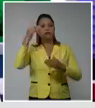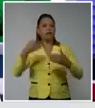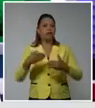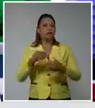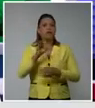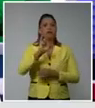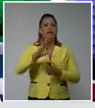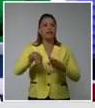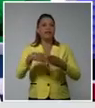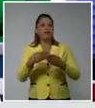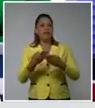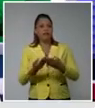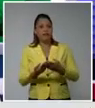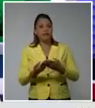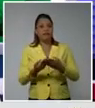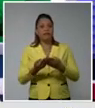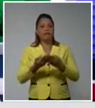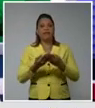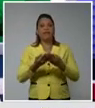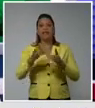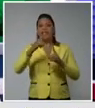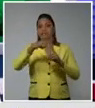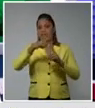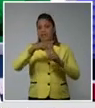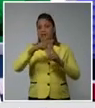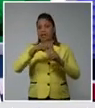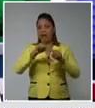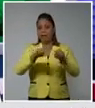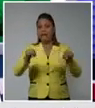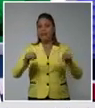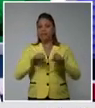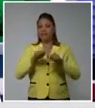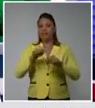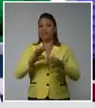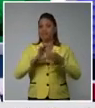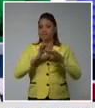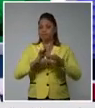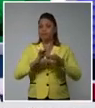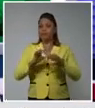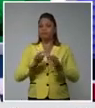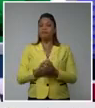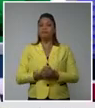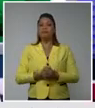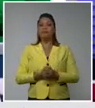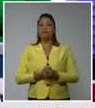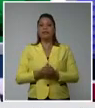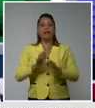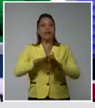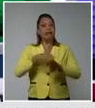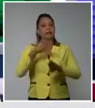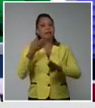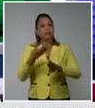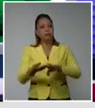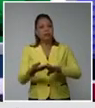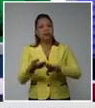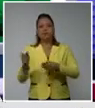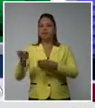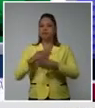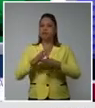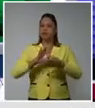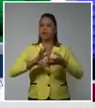de ellos en terapia intensiva y lamentablemente después de haber presentado un grupo de